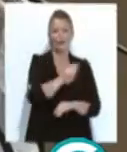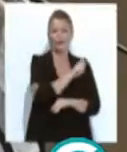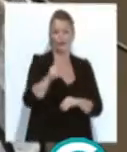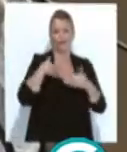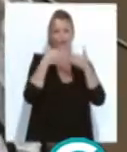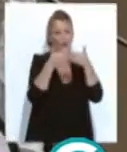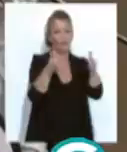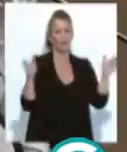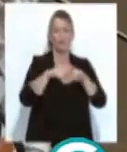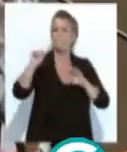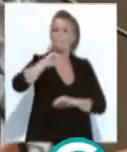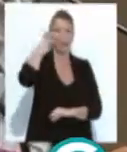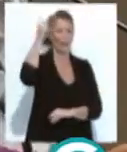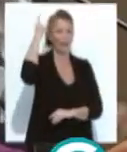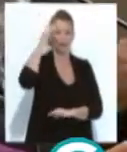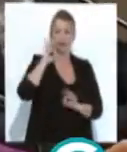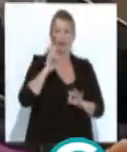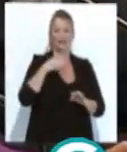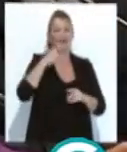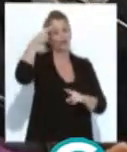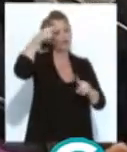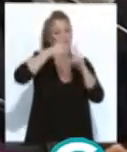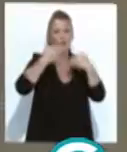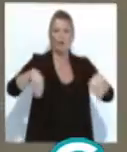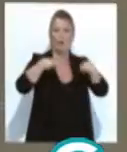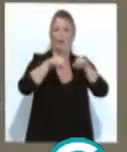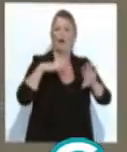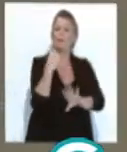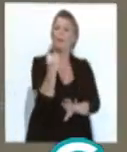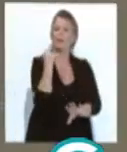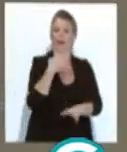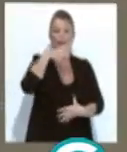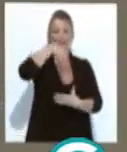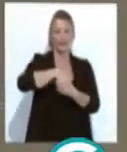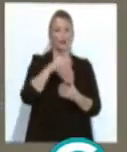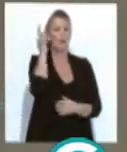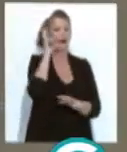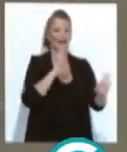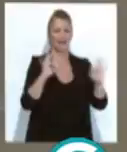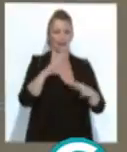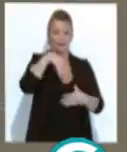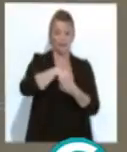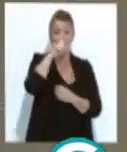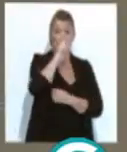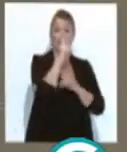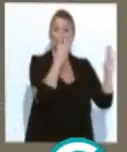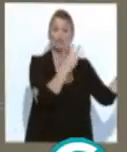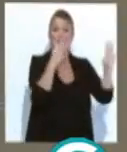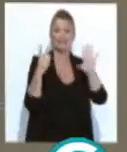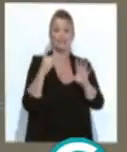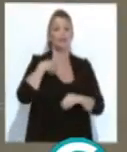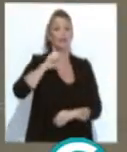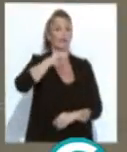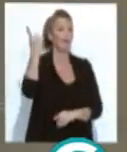FIT y que ha sido pionero en el tratamiento de la igualdad y el empoderamiento de la mujer en el teatro. En el año 86, primera edición del